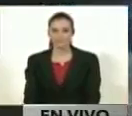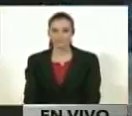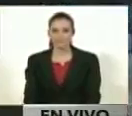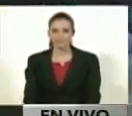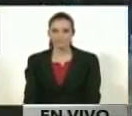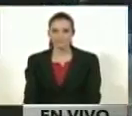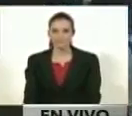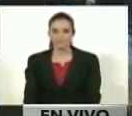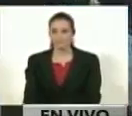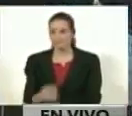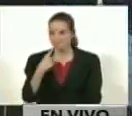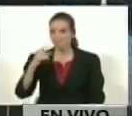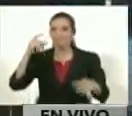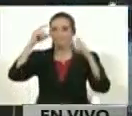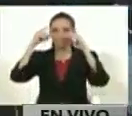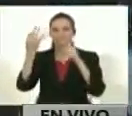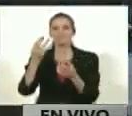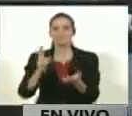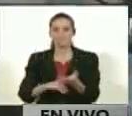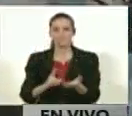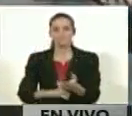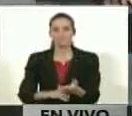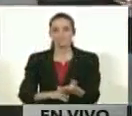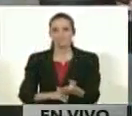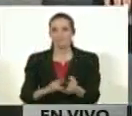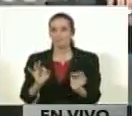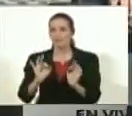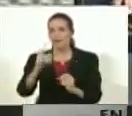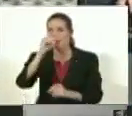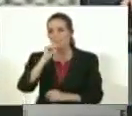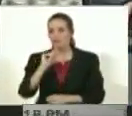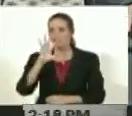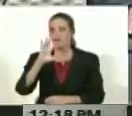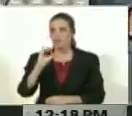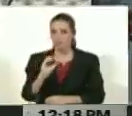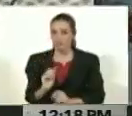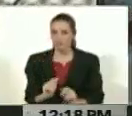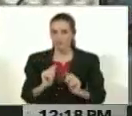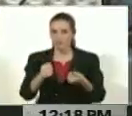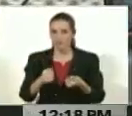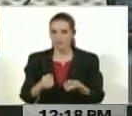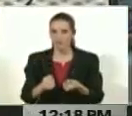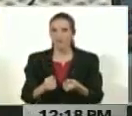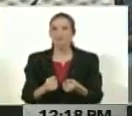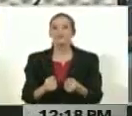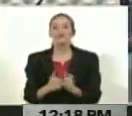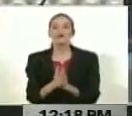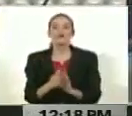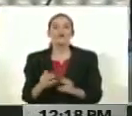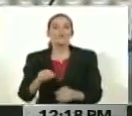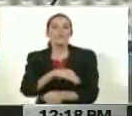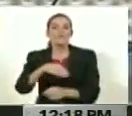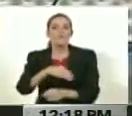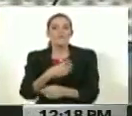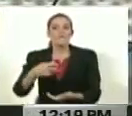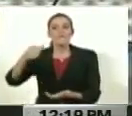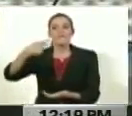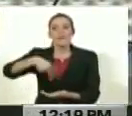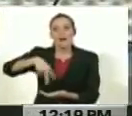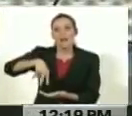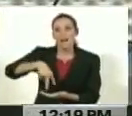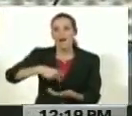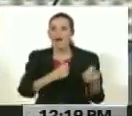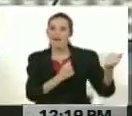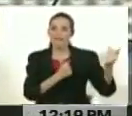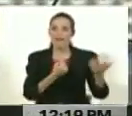Lo que dice Adán, ¿no? Precisamente en los años 50 comienza a crecer la música bailable de caribeña, ¿no?